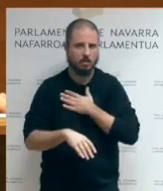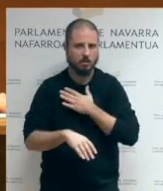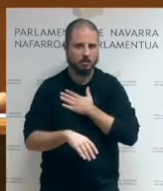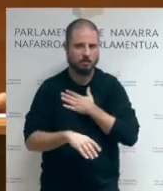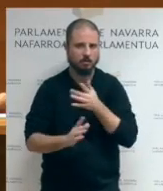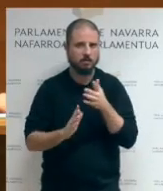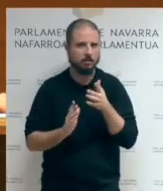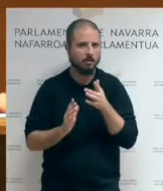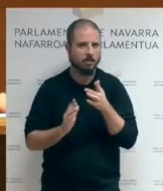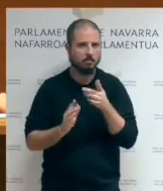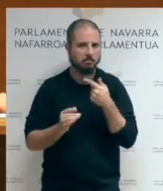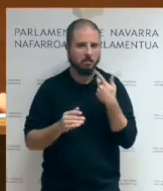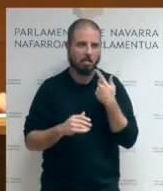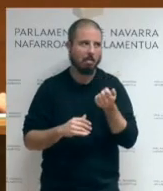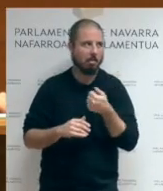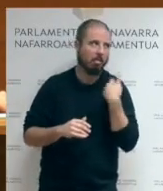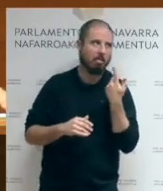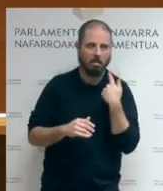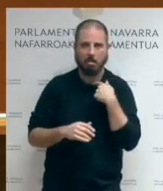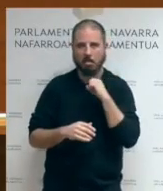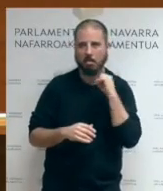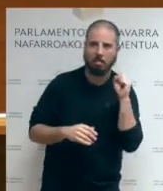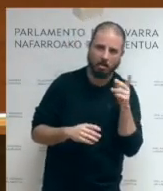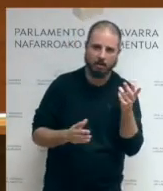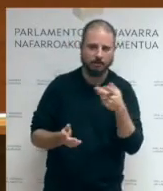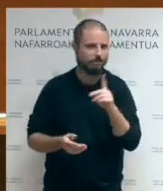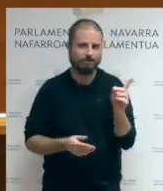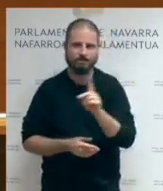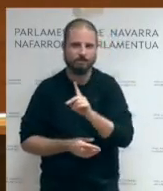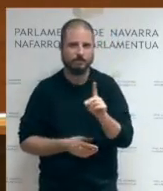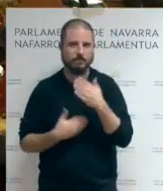dejarse llevar por oportunismo ni por cantos de sirena. Muchísimas gracias. Gracias, señor.